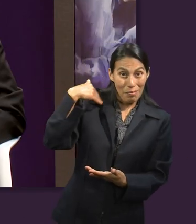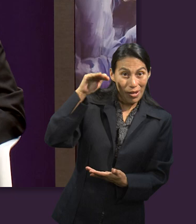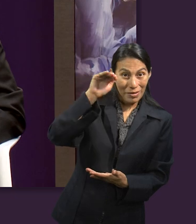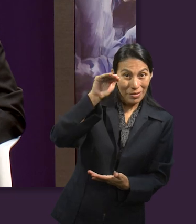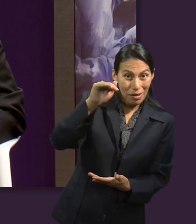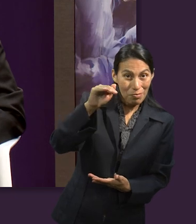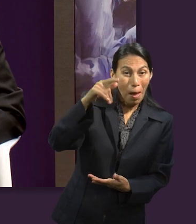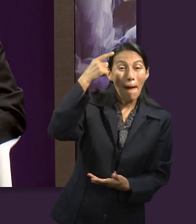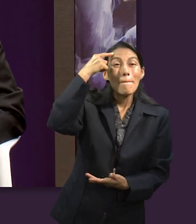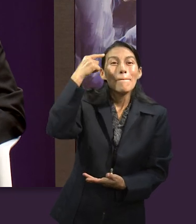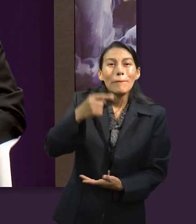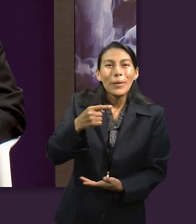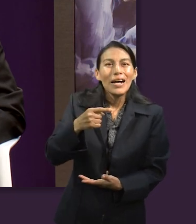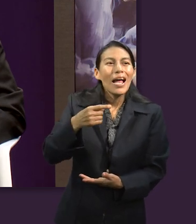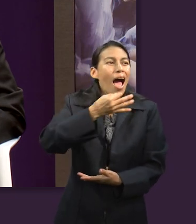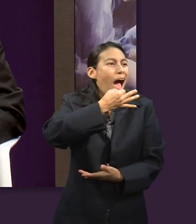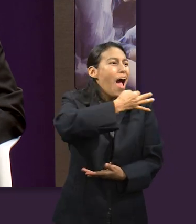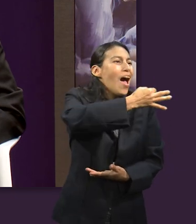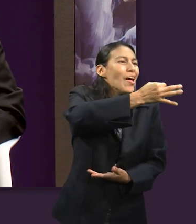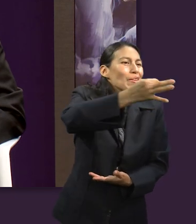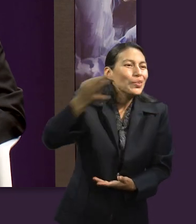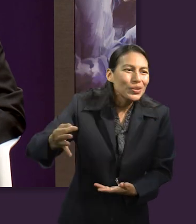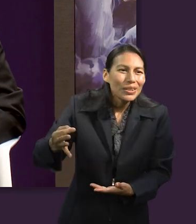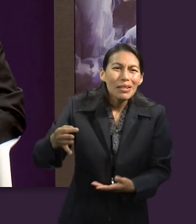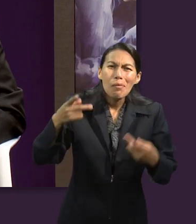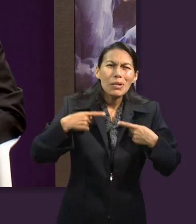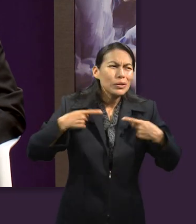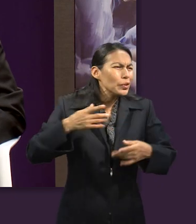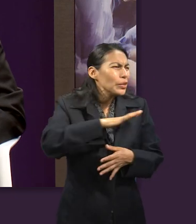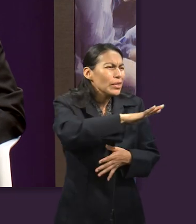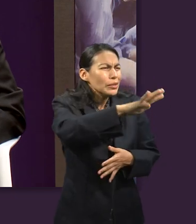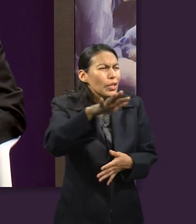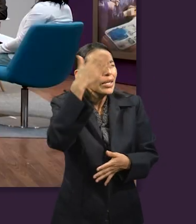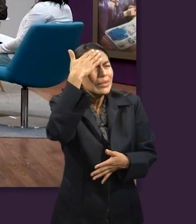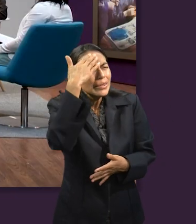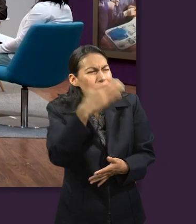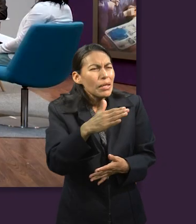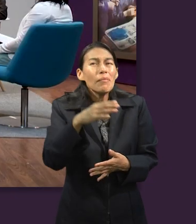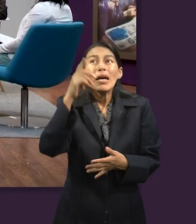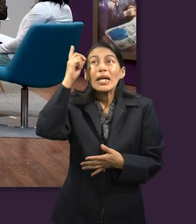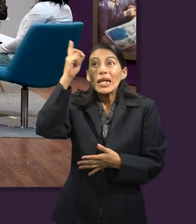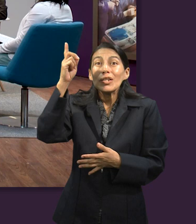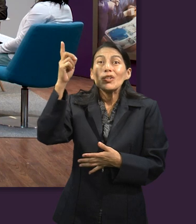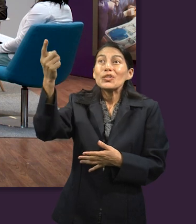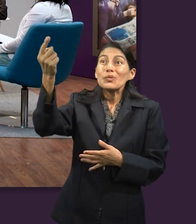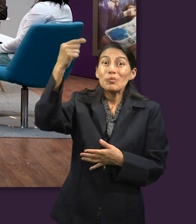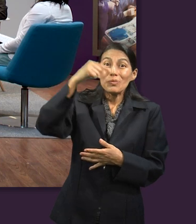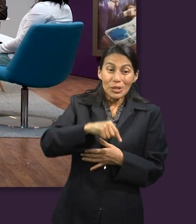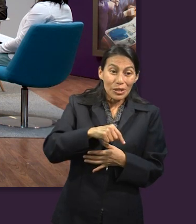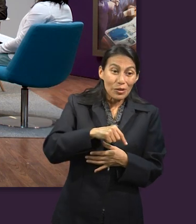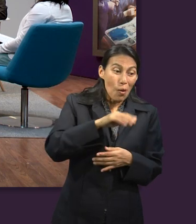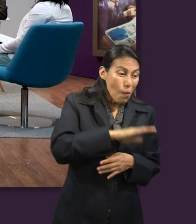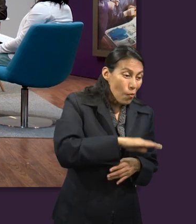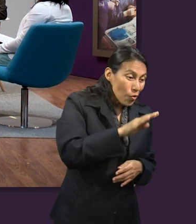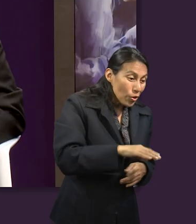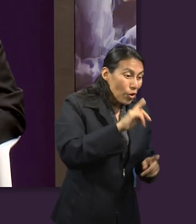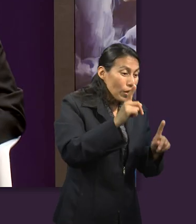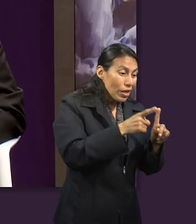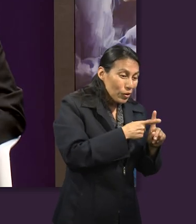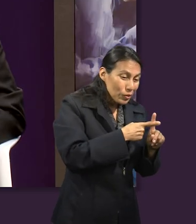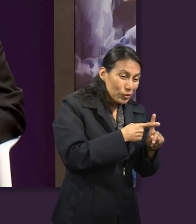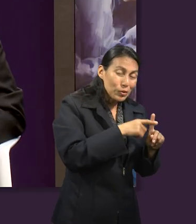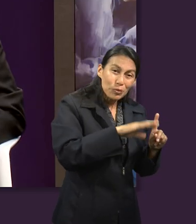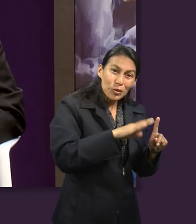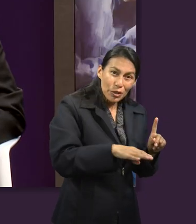compartir el evangelio compartir las buenas nuevas de que de que jesús es el salvador que jesús nos ofrece el perdón